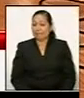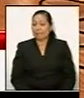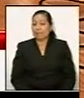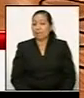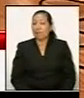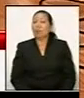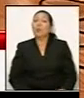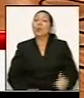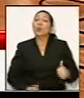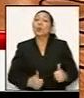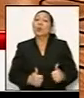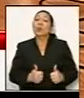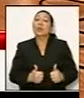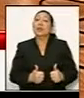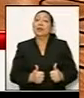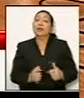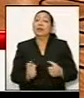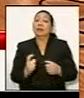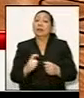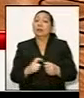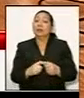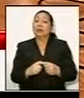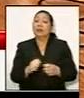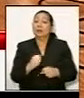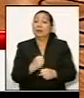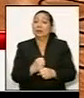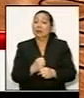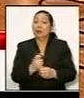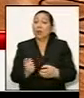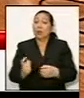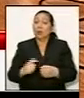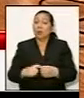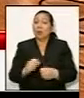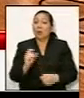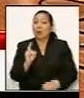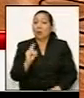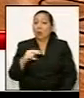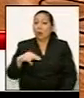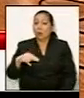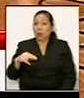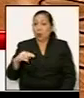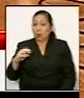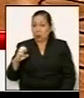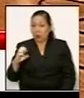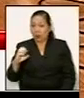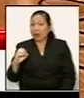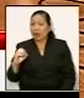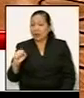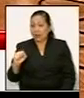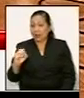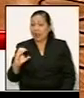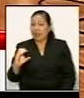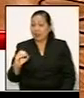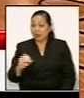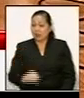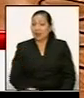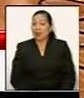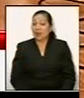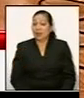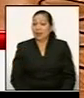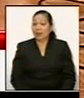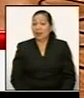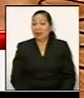cuál era el órgano de enlace a cargo de la ejecución del convenio con unesco había un órgano de enlace entre el niño del único